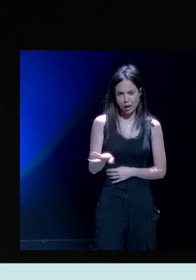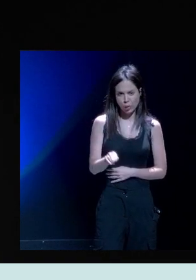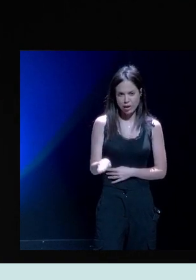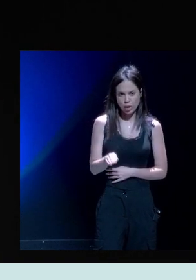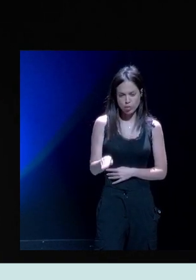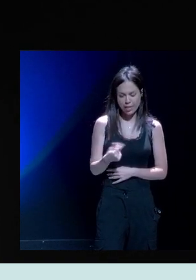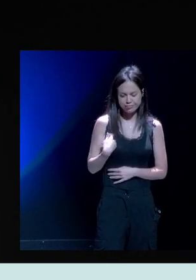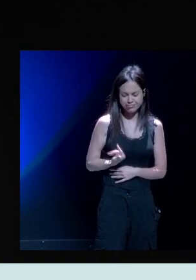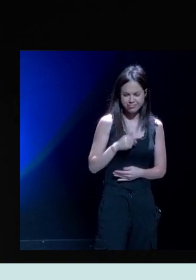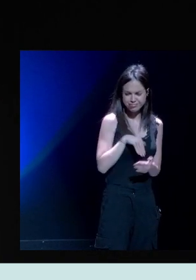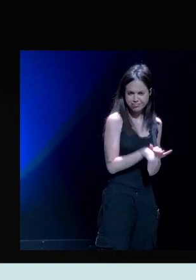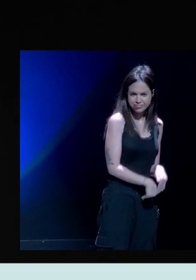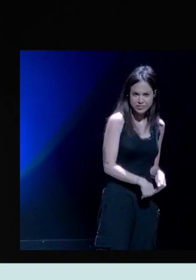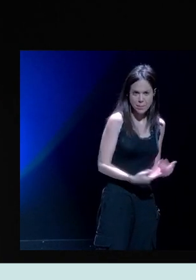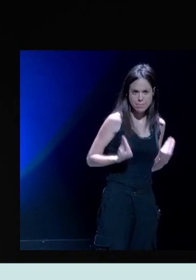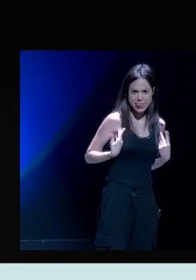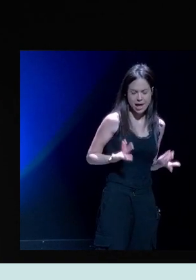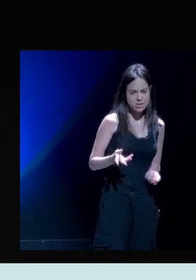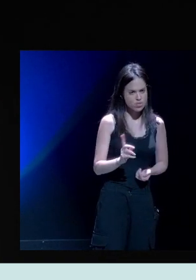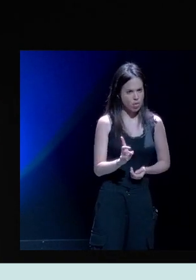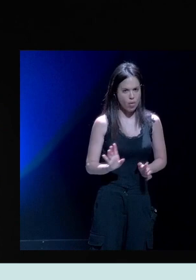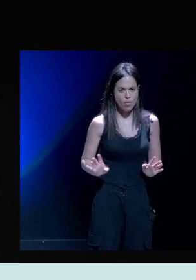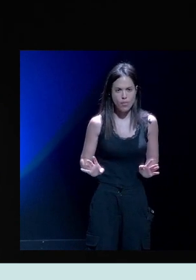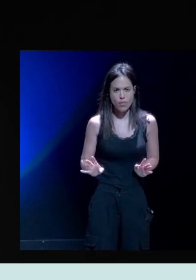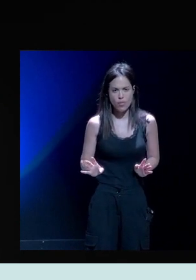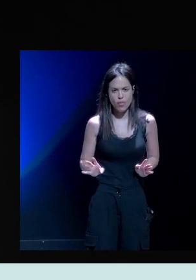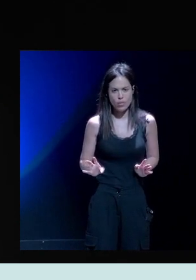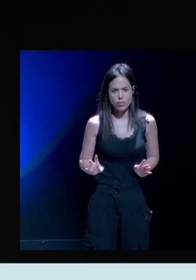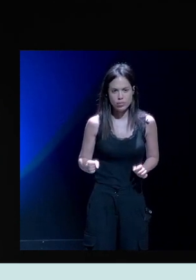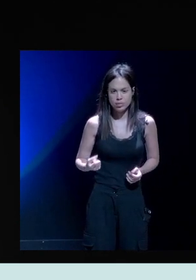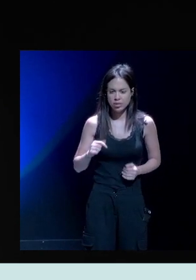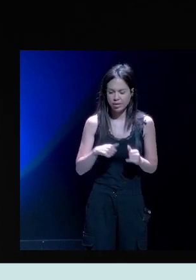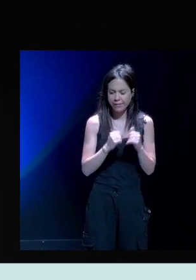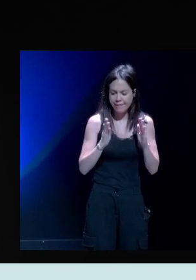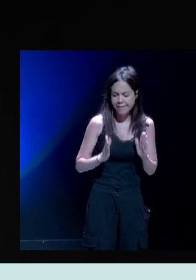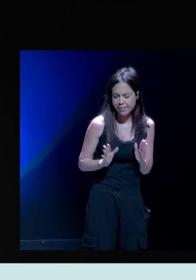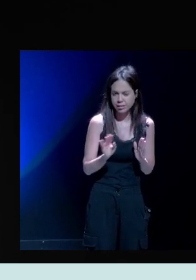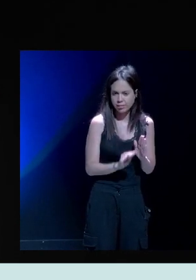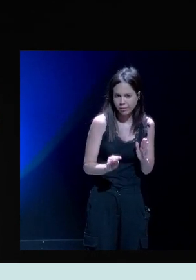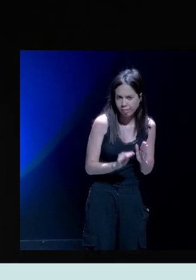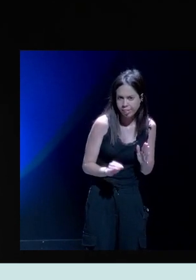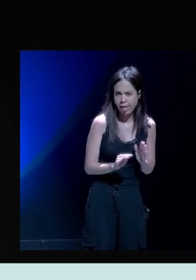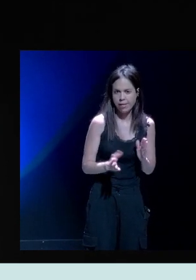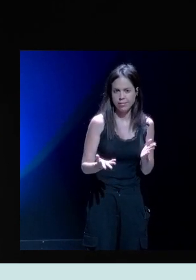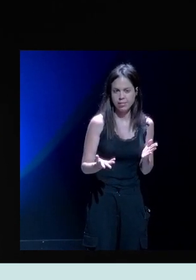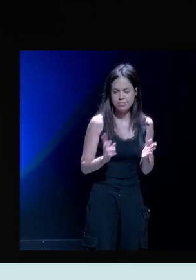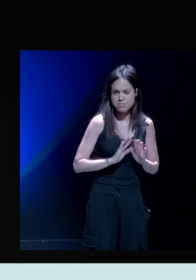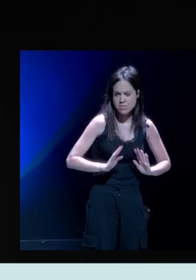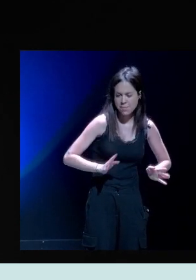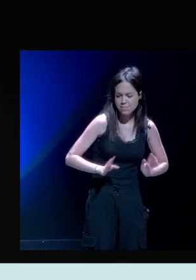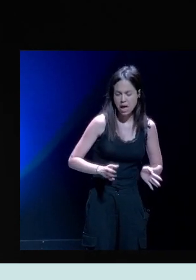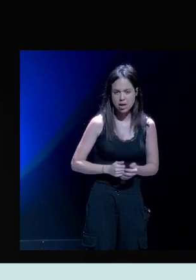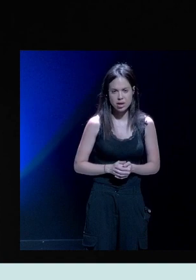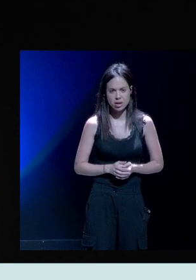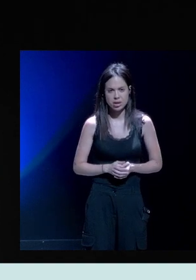modelo que las relega de forma tan clara a la esfera doméstica. Y este mismo fenómeno, pero